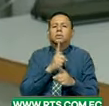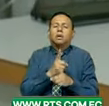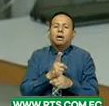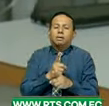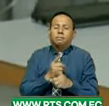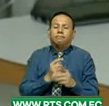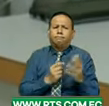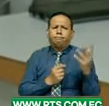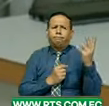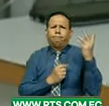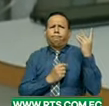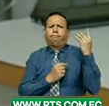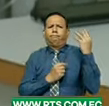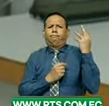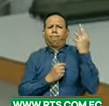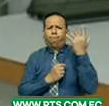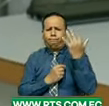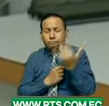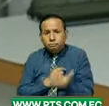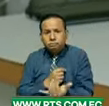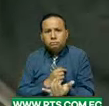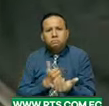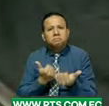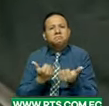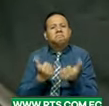desde que inició la pandemia.